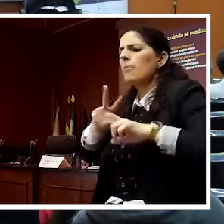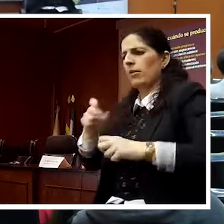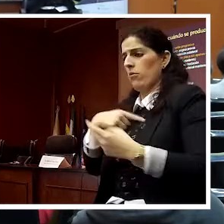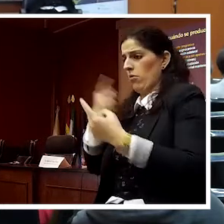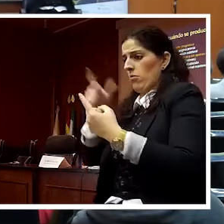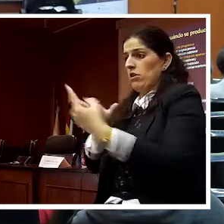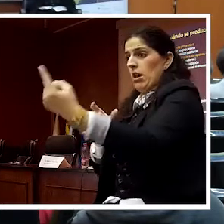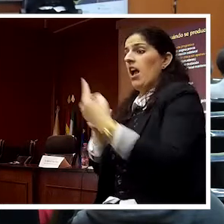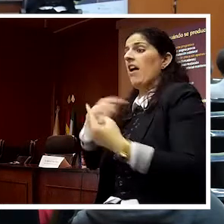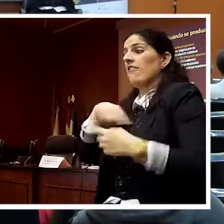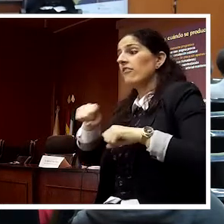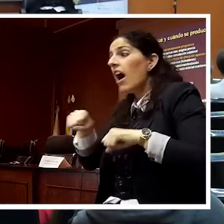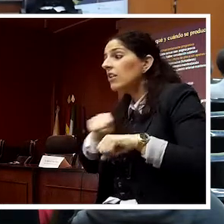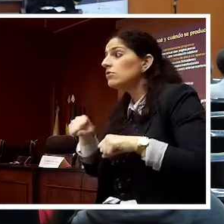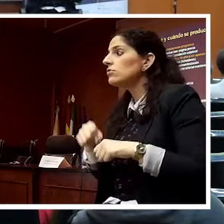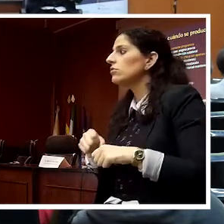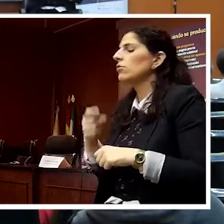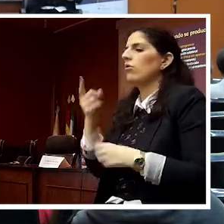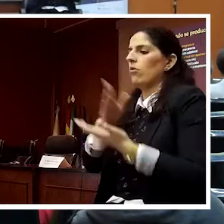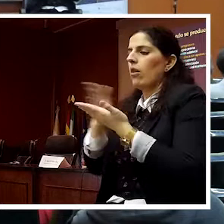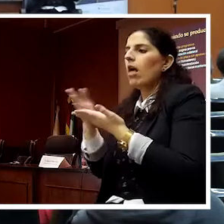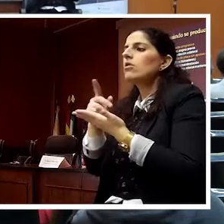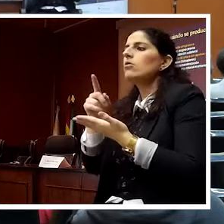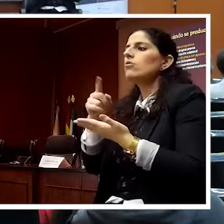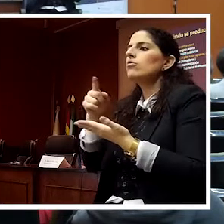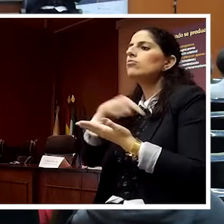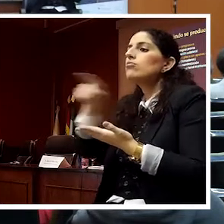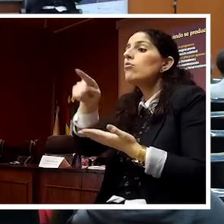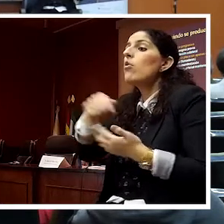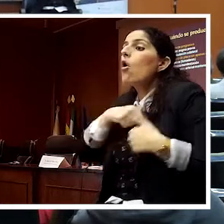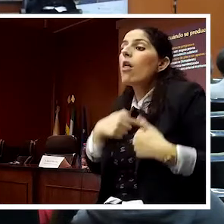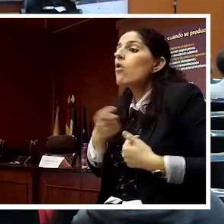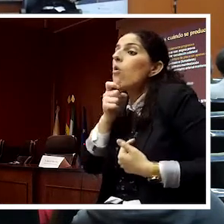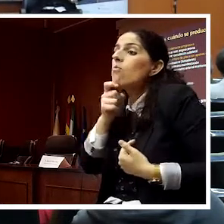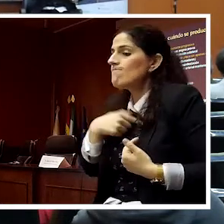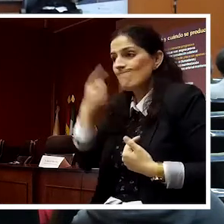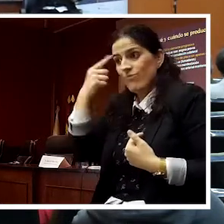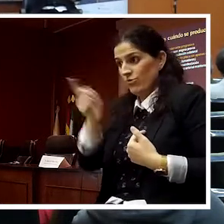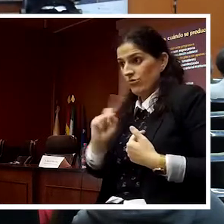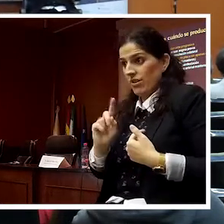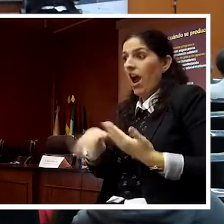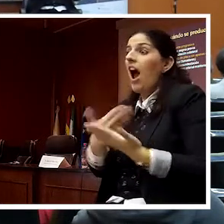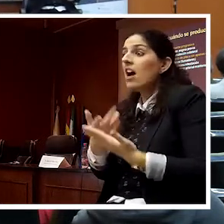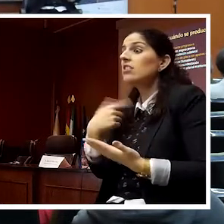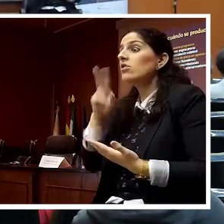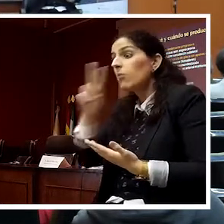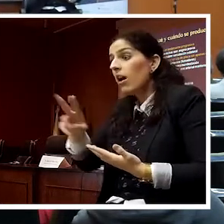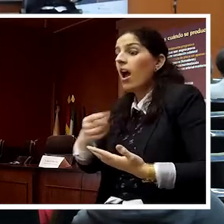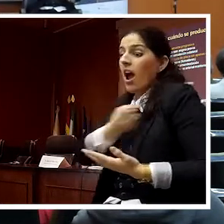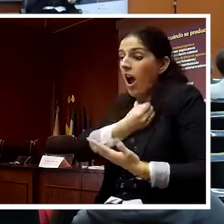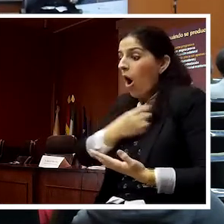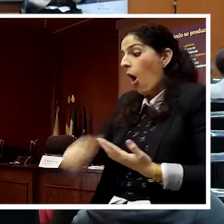un infarto de miocardio, ¿no? Por un lado, el estado del árbol coronario. Es que esto no lo sabemos hasta que no hacemos una